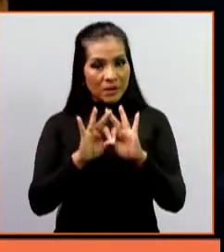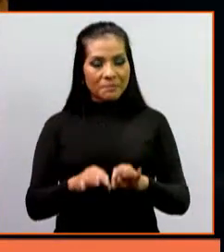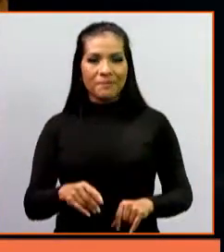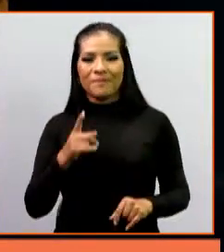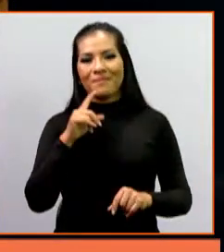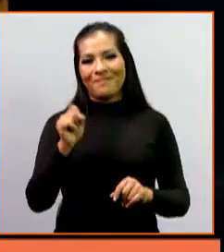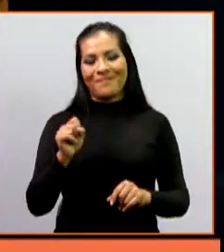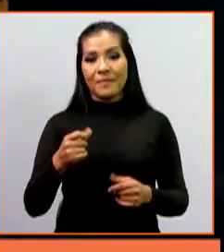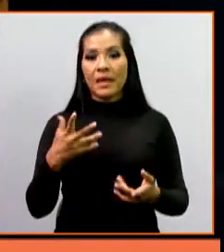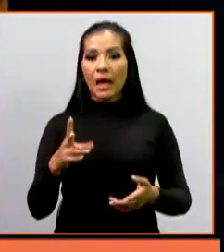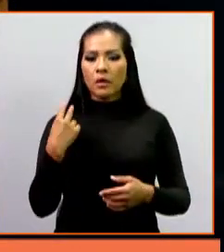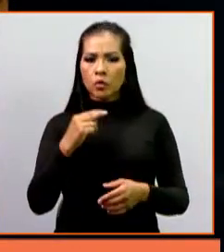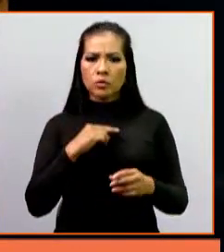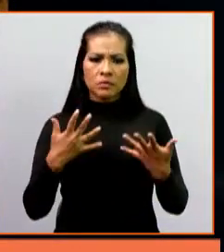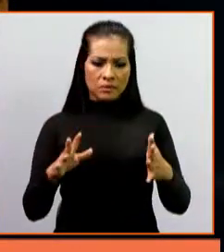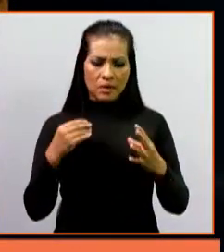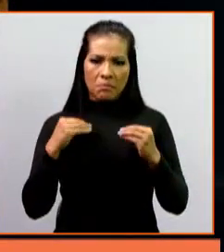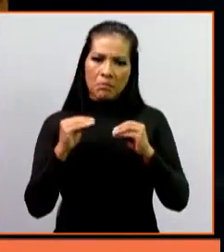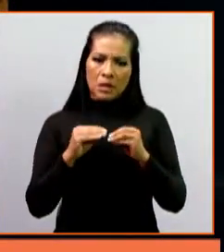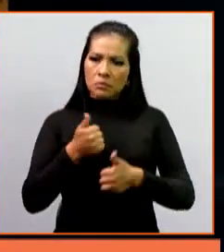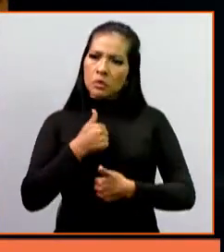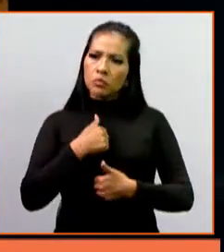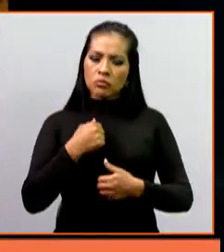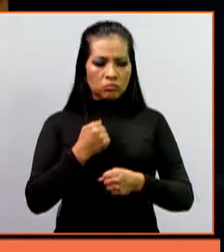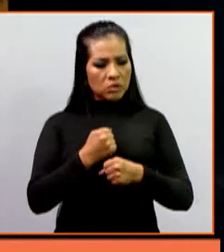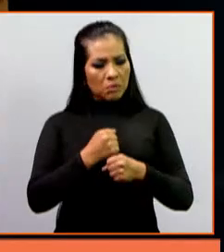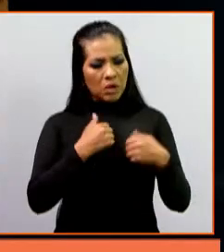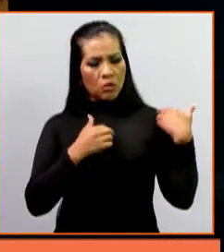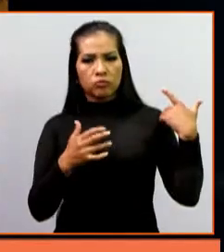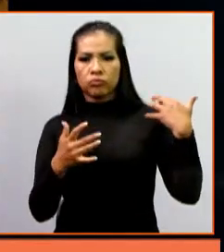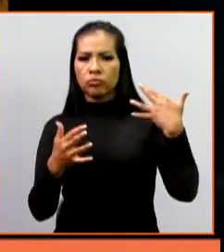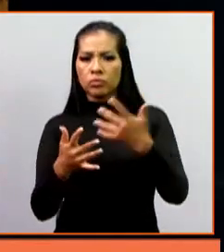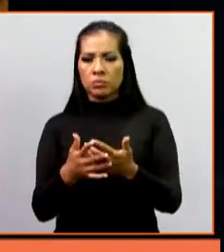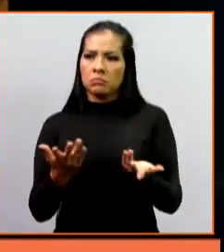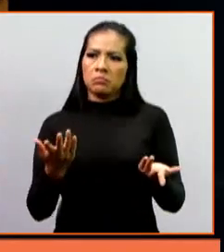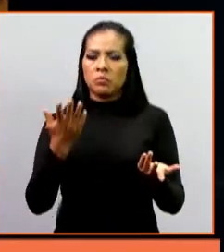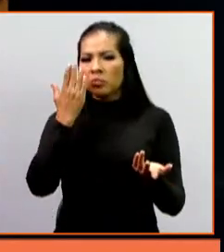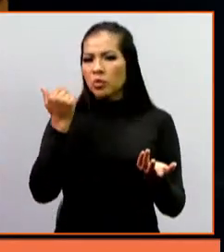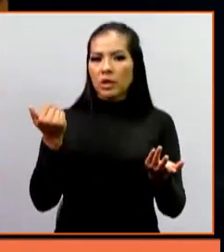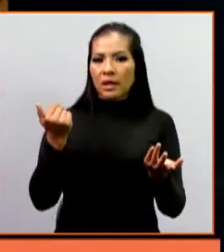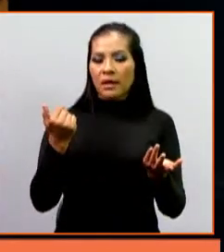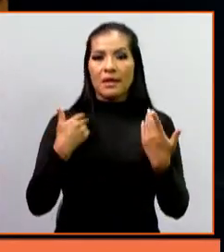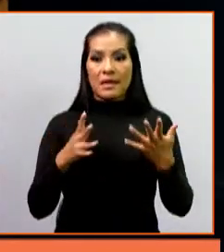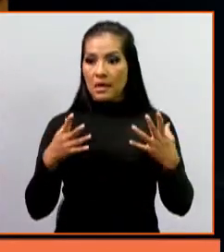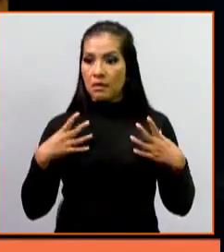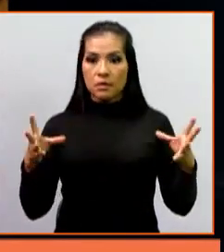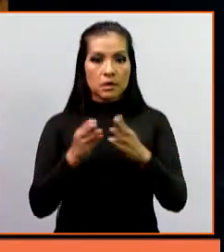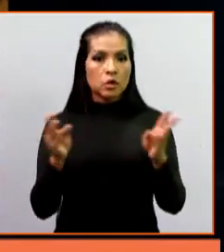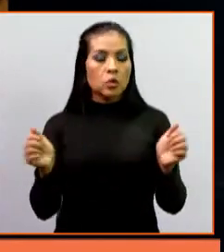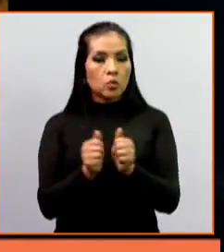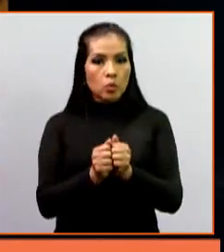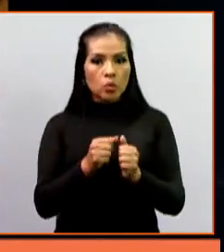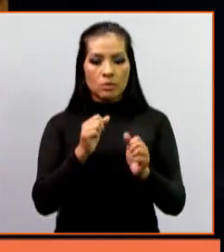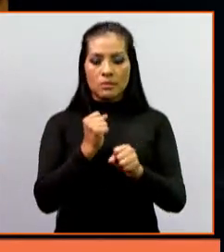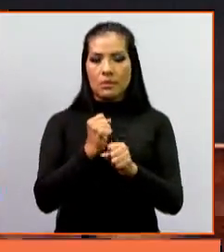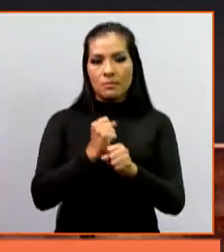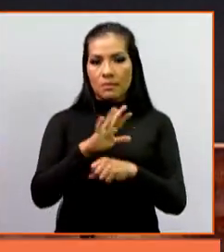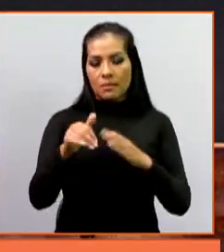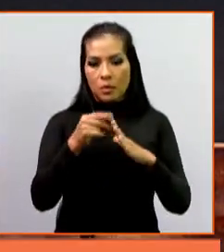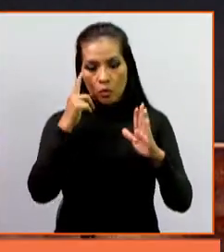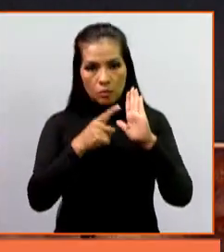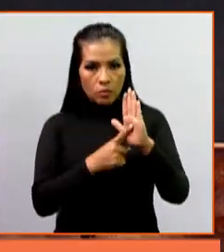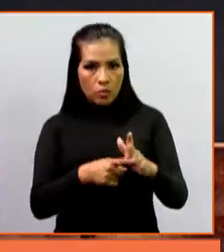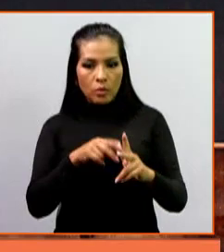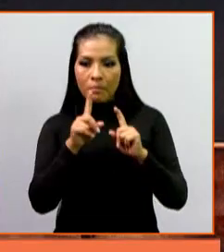mi trayectoria, digamos, pocas veces me frené a preguntar, y fueron varias semanas de estar en una casa conviviendo, preguntándonos y mostrándonos trabajos. De ese